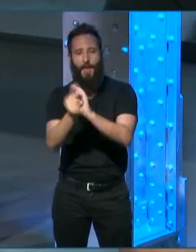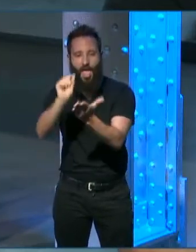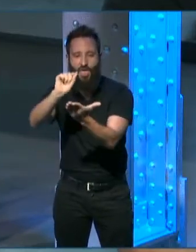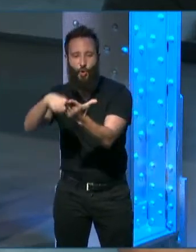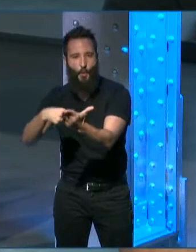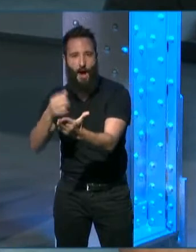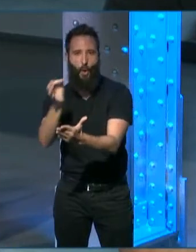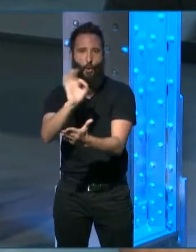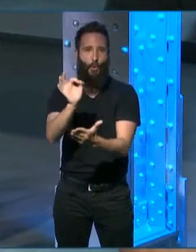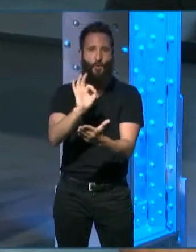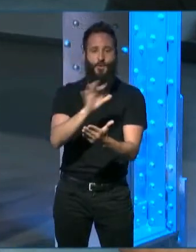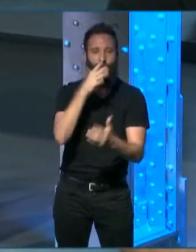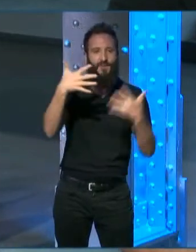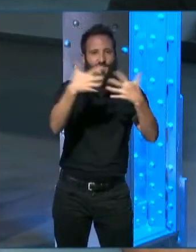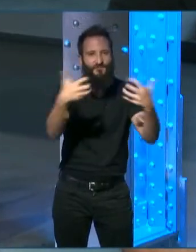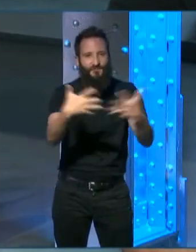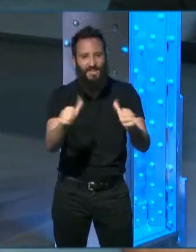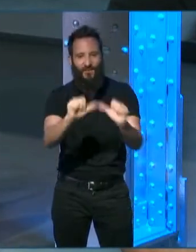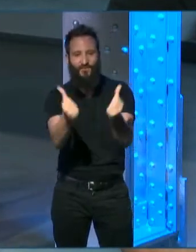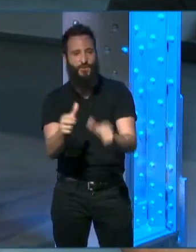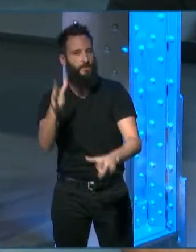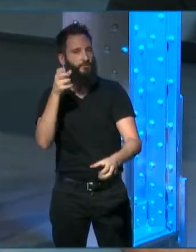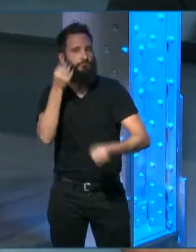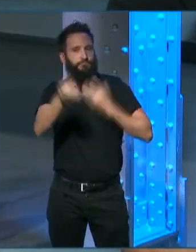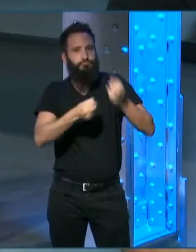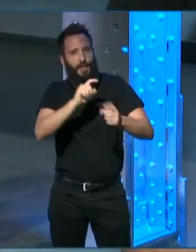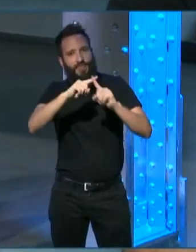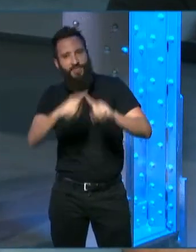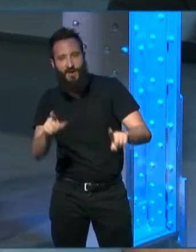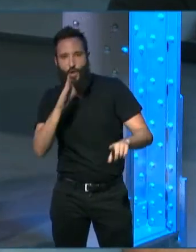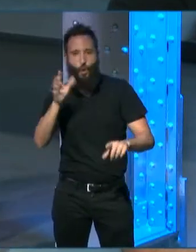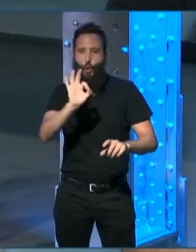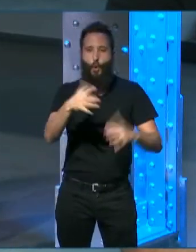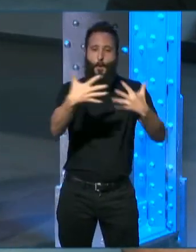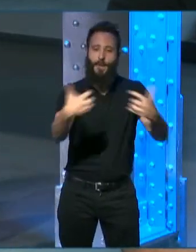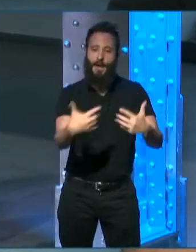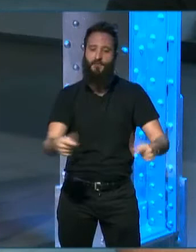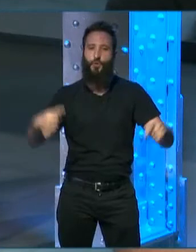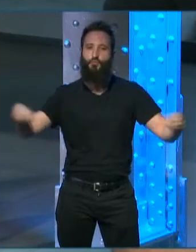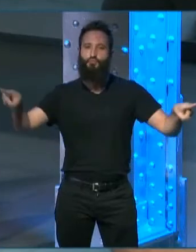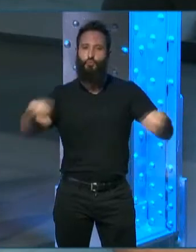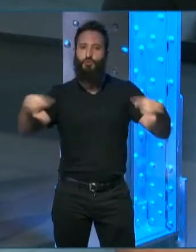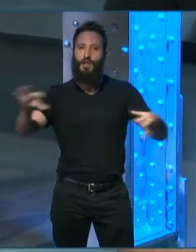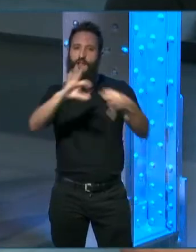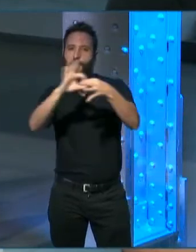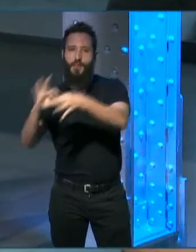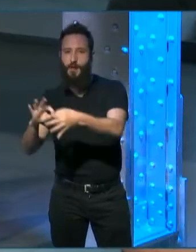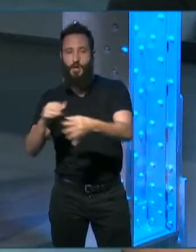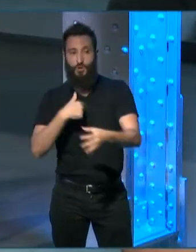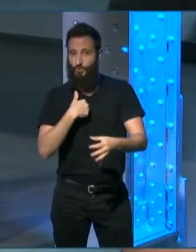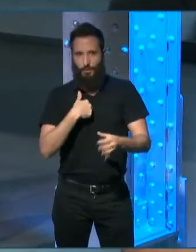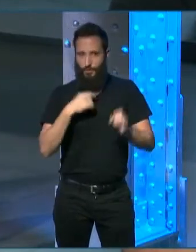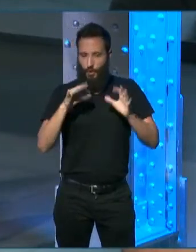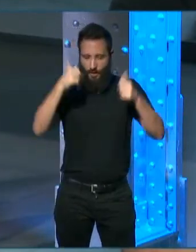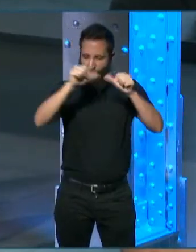que una frase suene de una manera, un párrafo tenga un ritmo, una música, tenga un latido que se acompase luego al lector? Yo soy un tipo